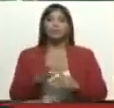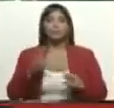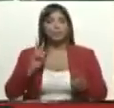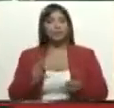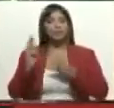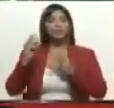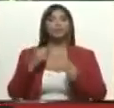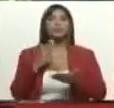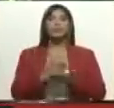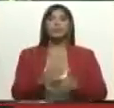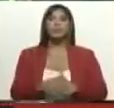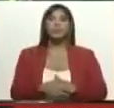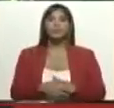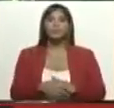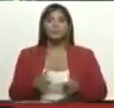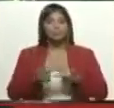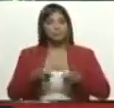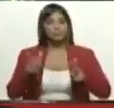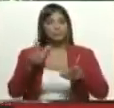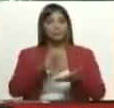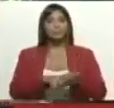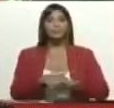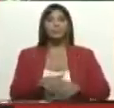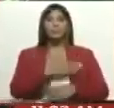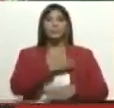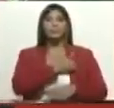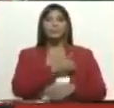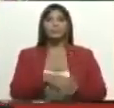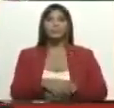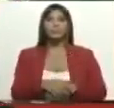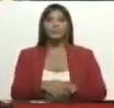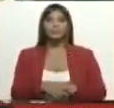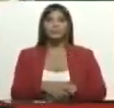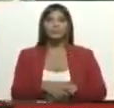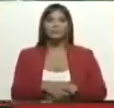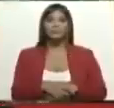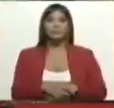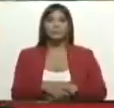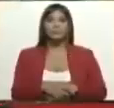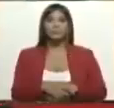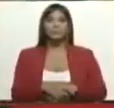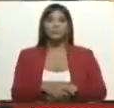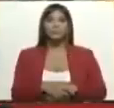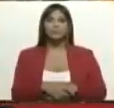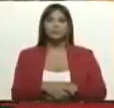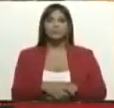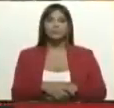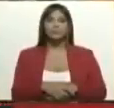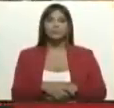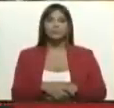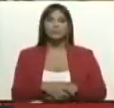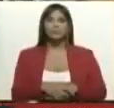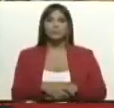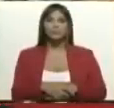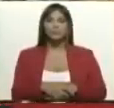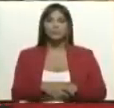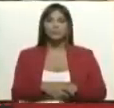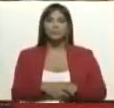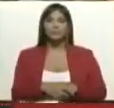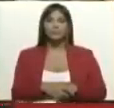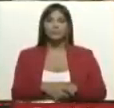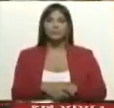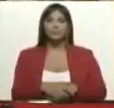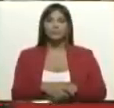la victoria siempre. Autorizado, señor general. ¡Mister! Escucharon ustedes autores parte de la intervención del